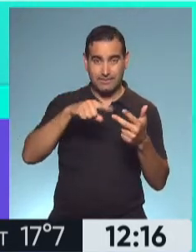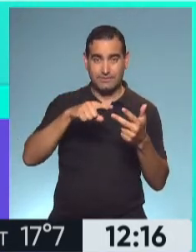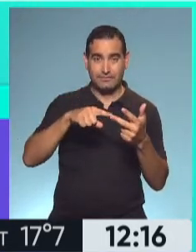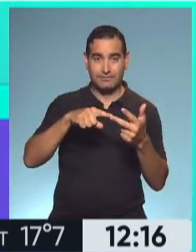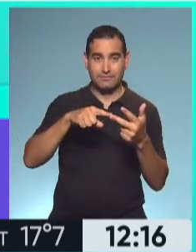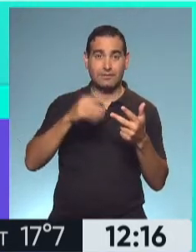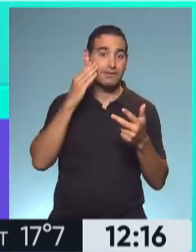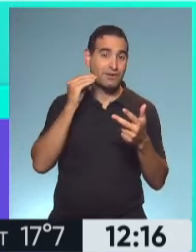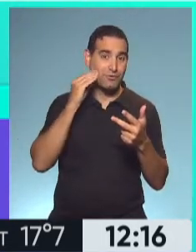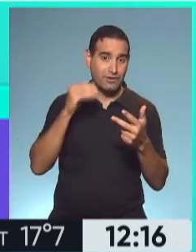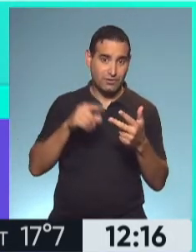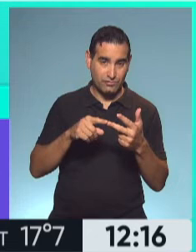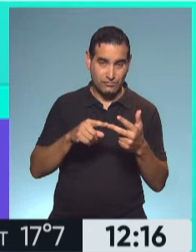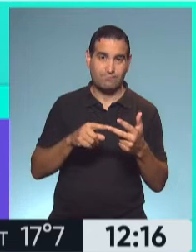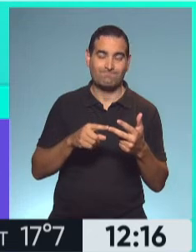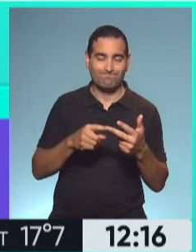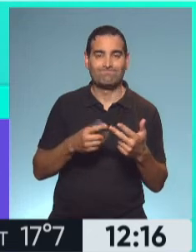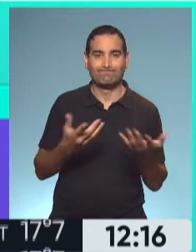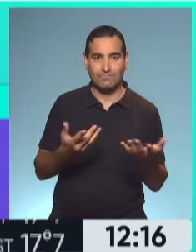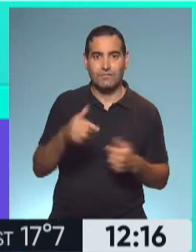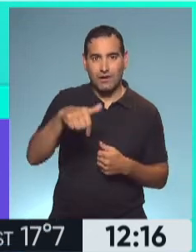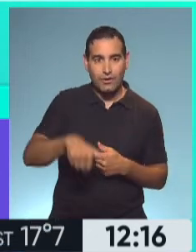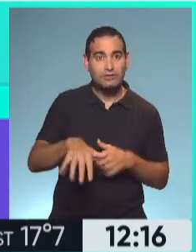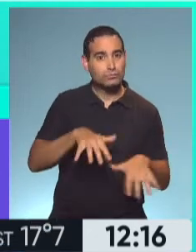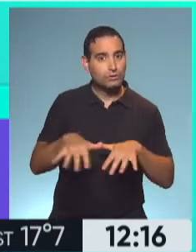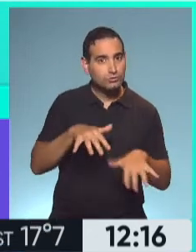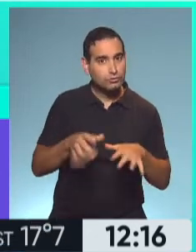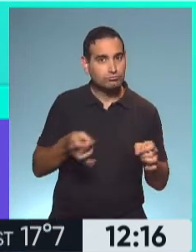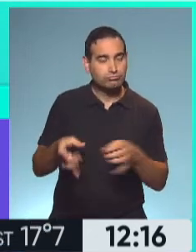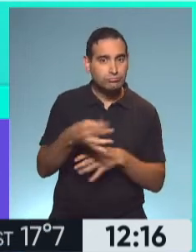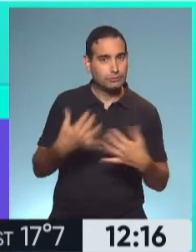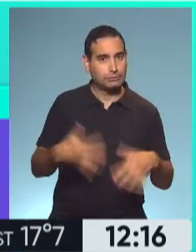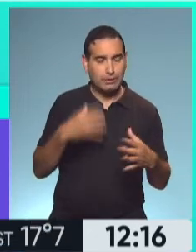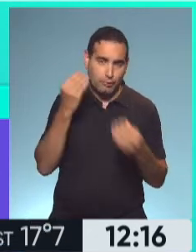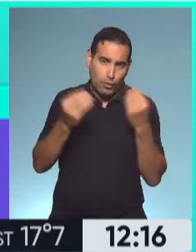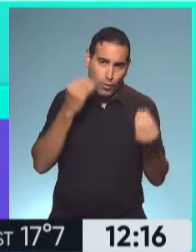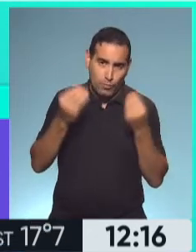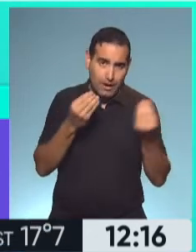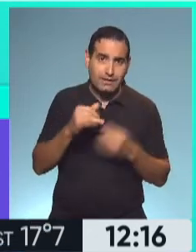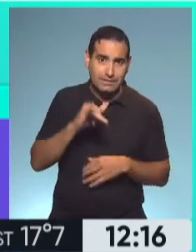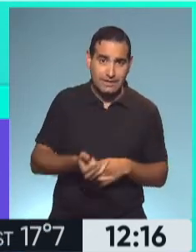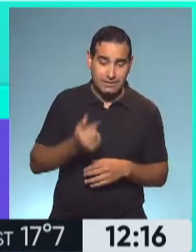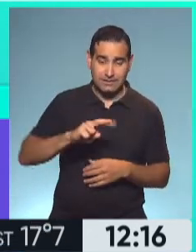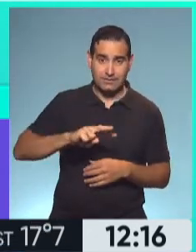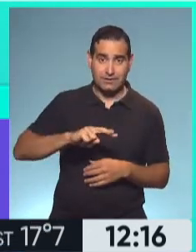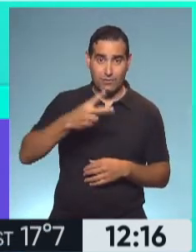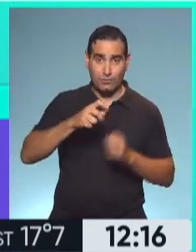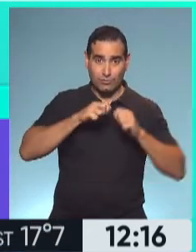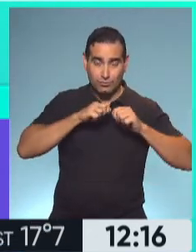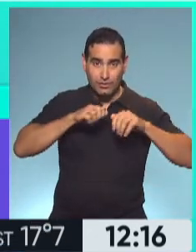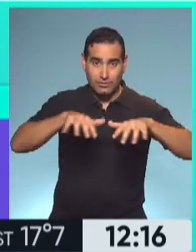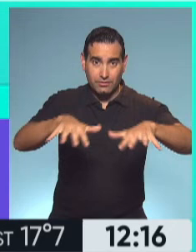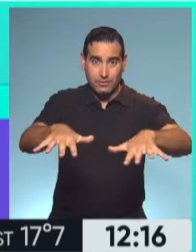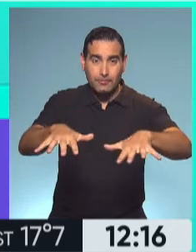de Reino Unido. Entonces estamos ante un escenario epidemiológico muy preocupante con una segunda ola que